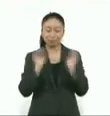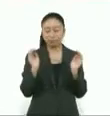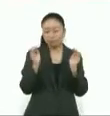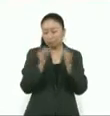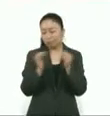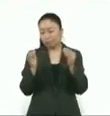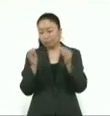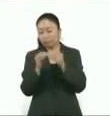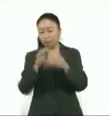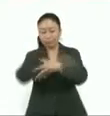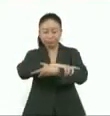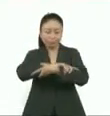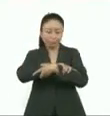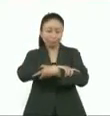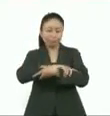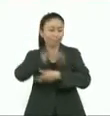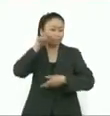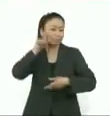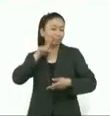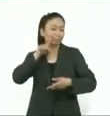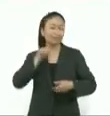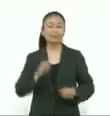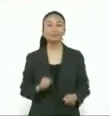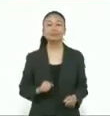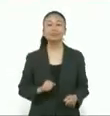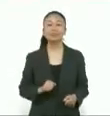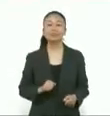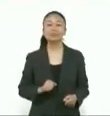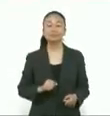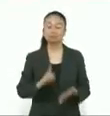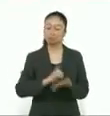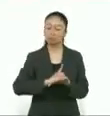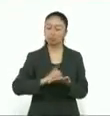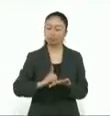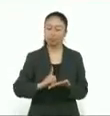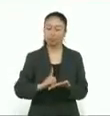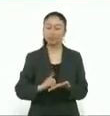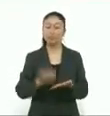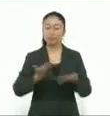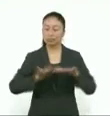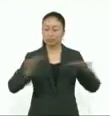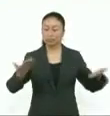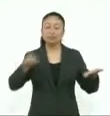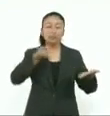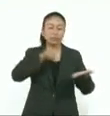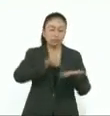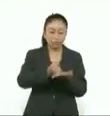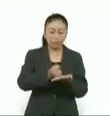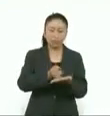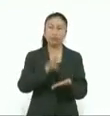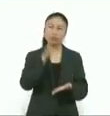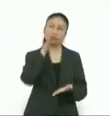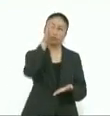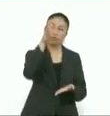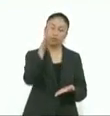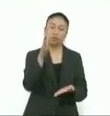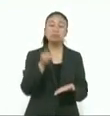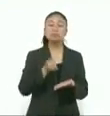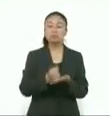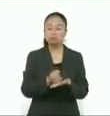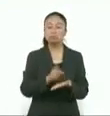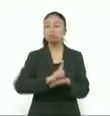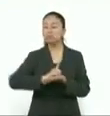y sororidad. Tenemos derecho a decidir nuestro presente y nuestro destino. Y